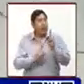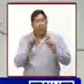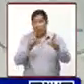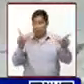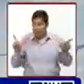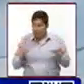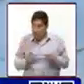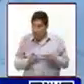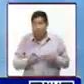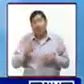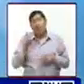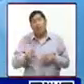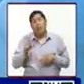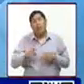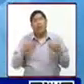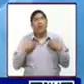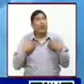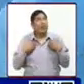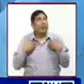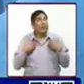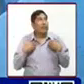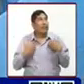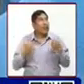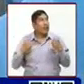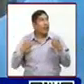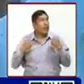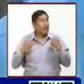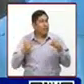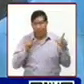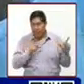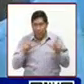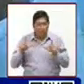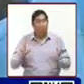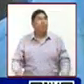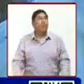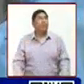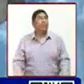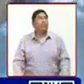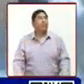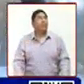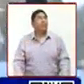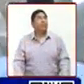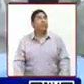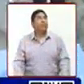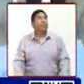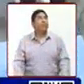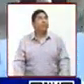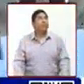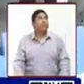lugares requiere tener por lo menos esa destreza.